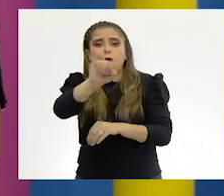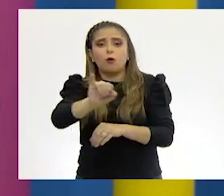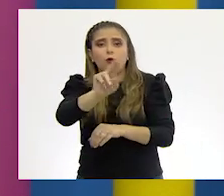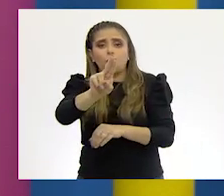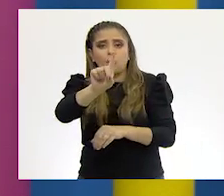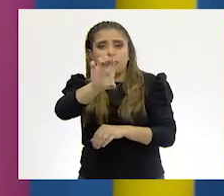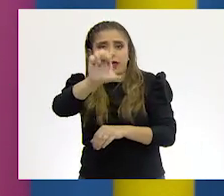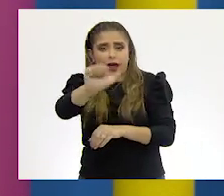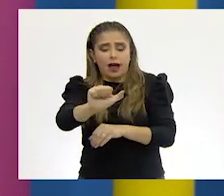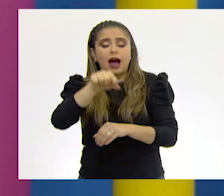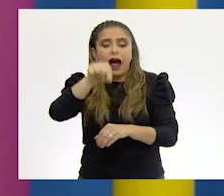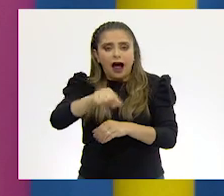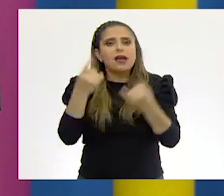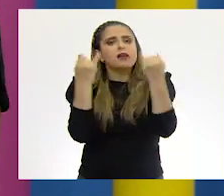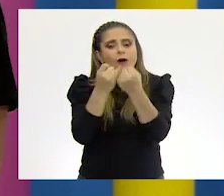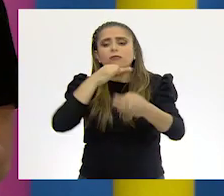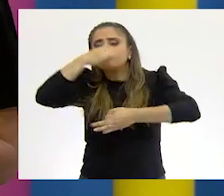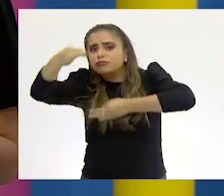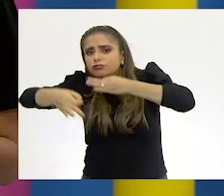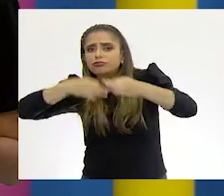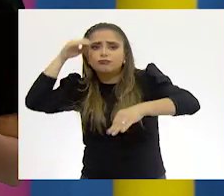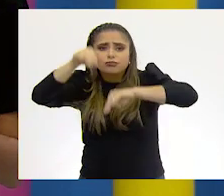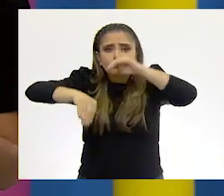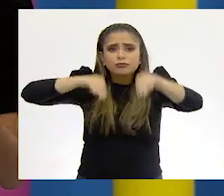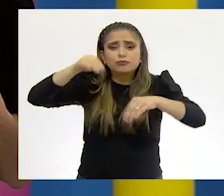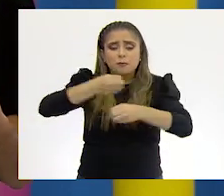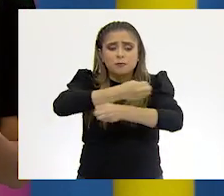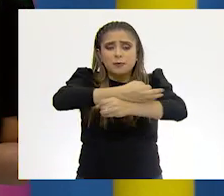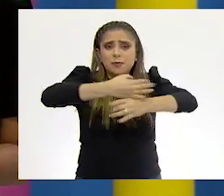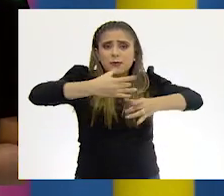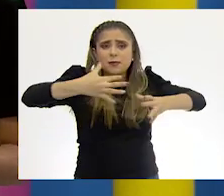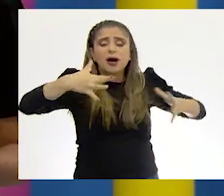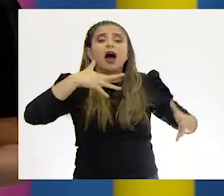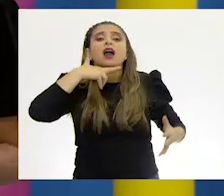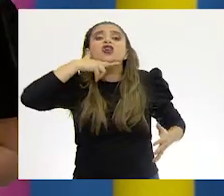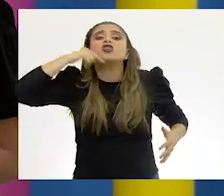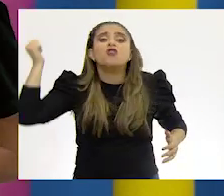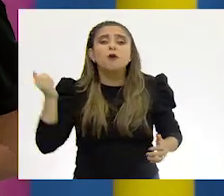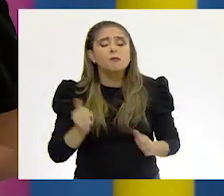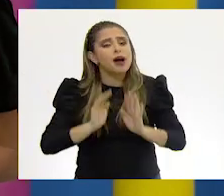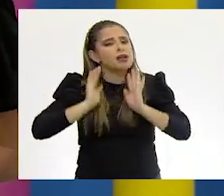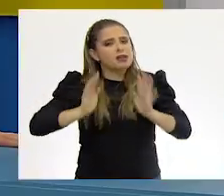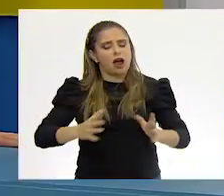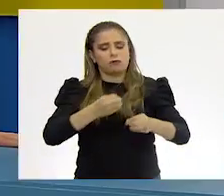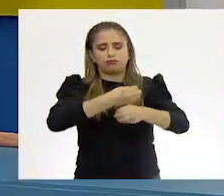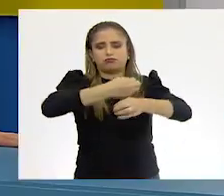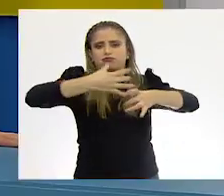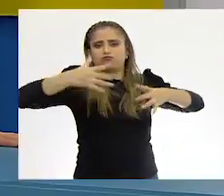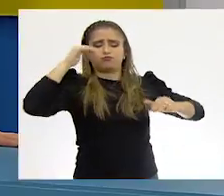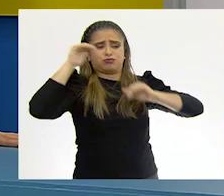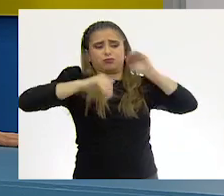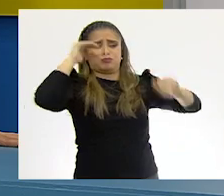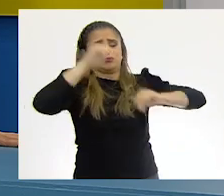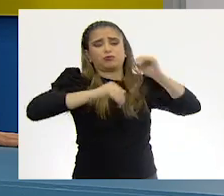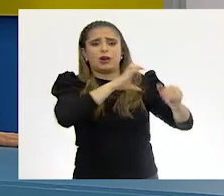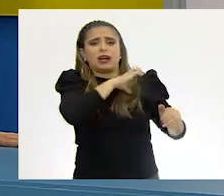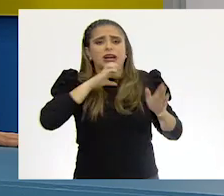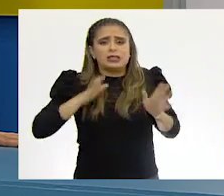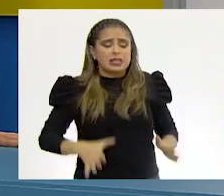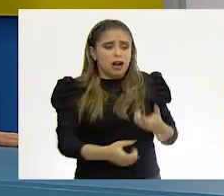visto en las sesiones anteriores, el territorio de Roma para ese momento era enorme. Sí, y algunos llegaron